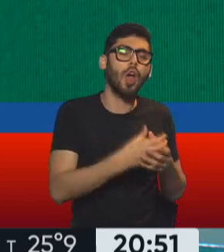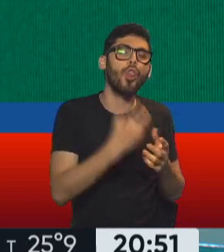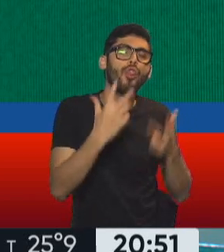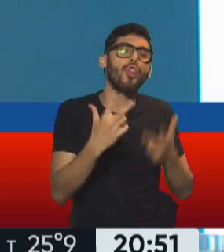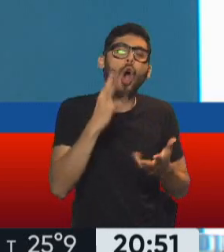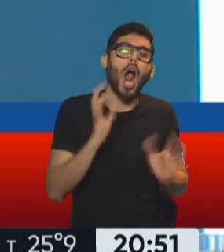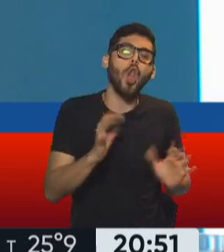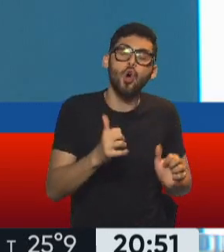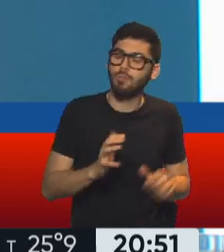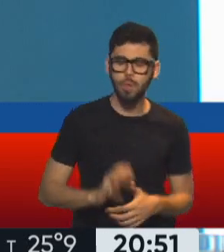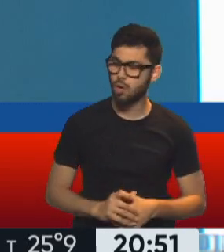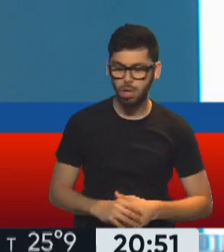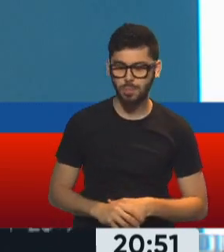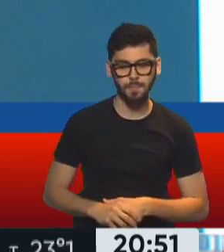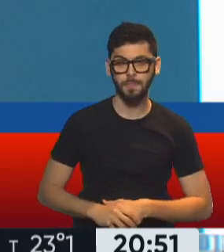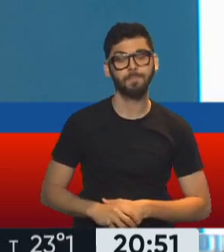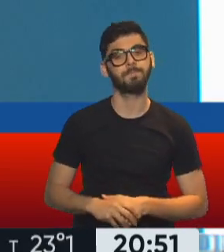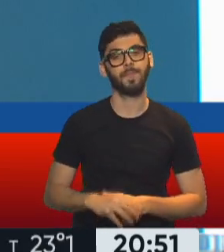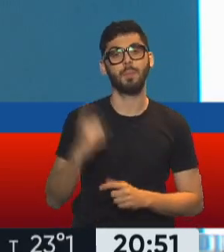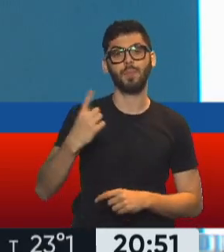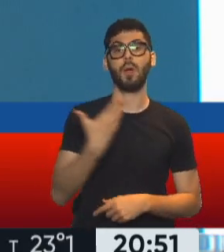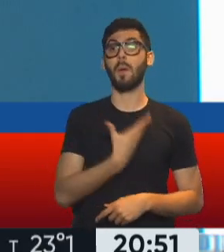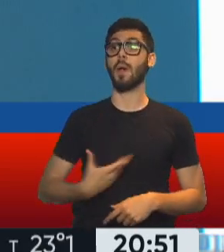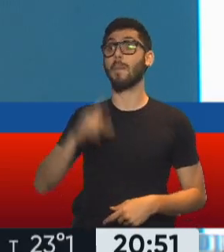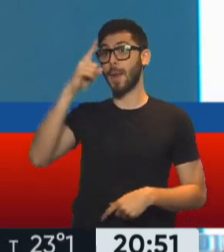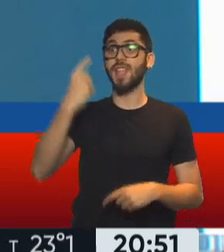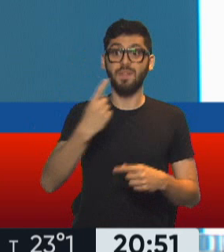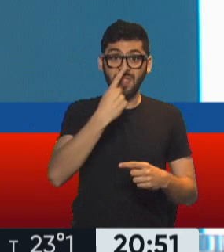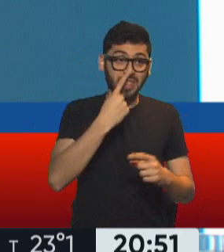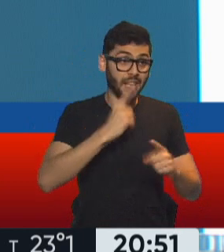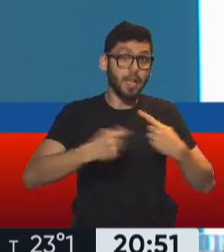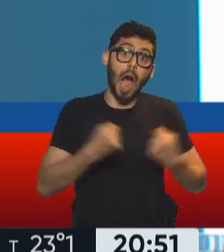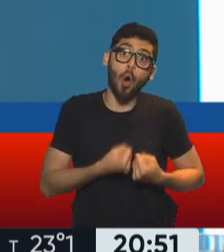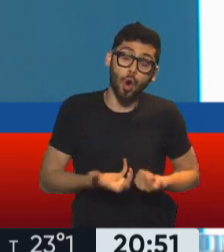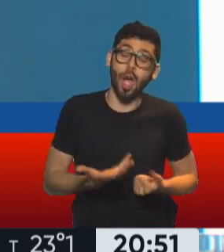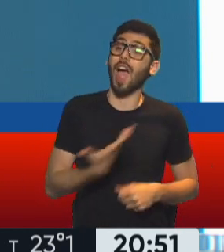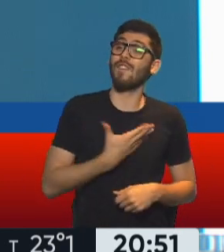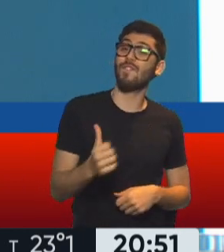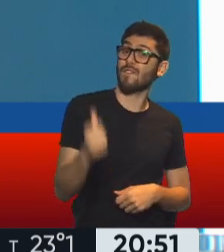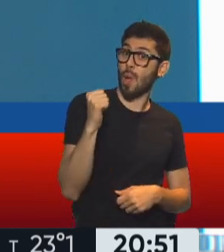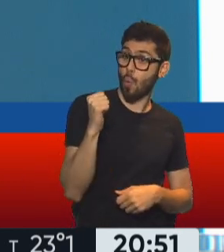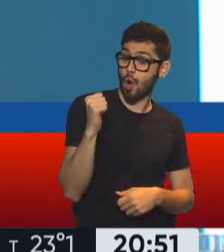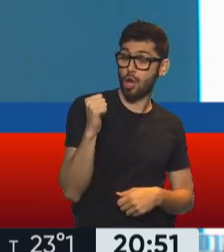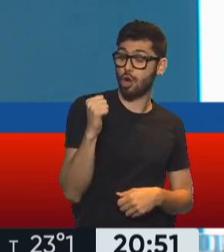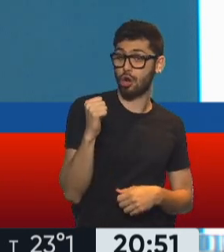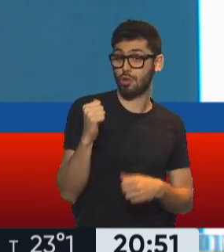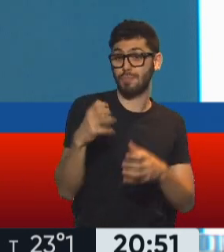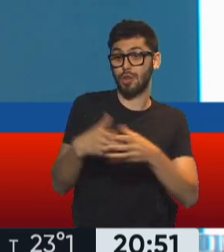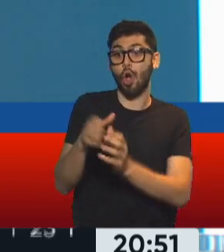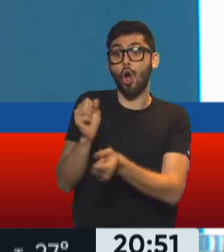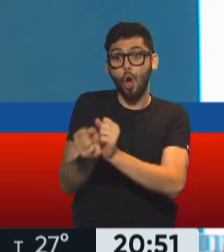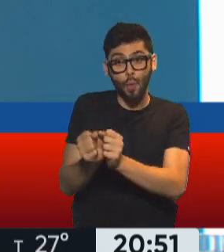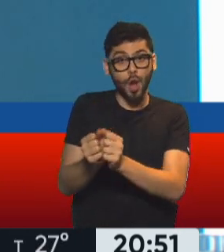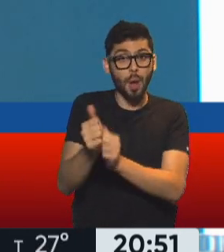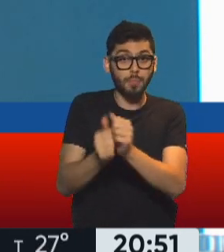sentido? No. Primero, el presidente es un hombre de consensos. Y el presidente en febrero, para el sector obrero y empresario,